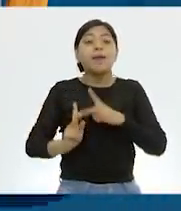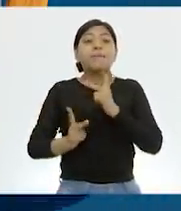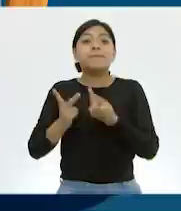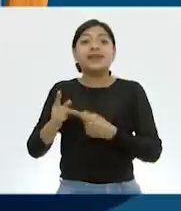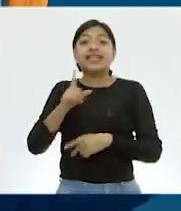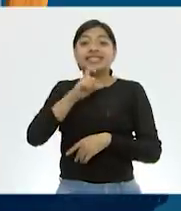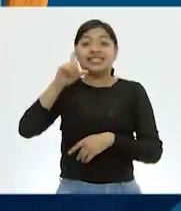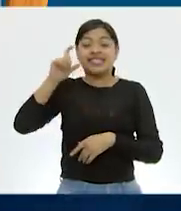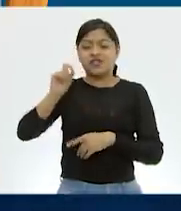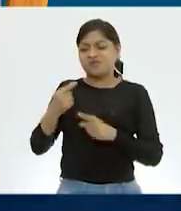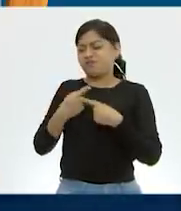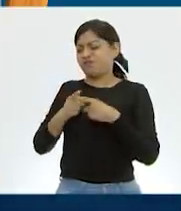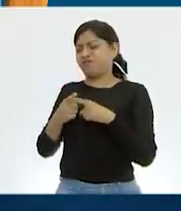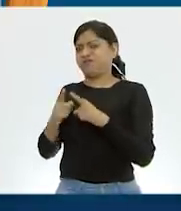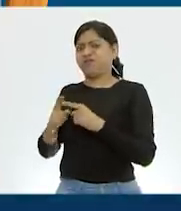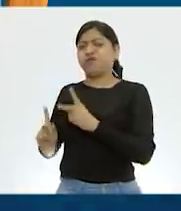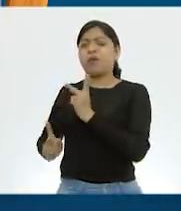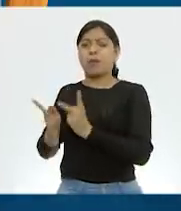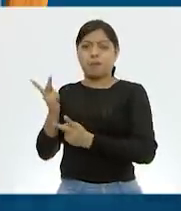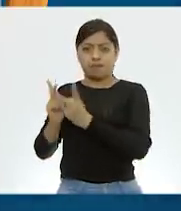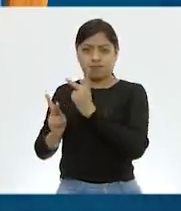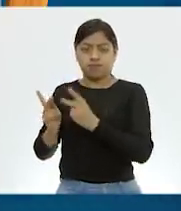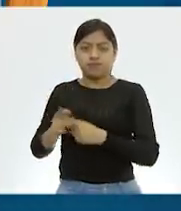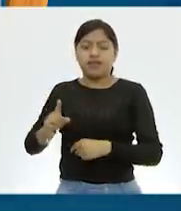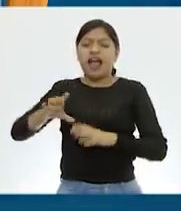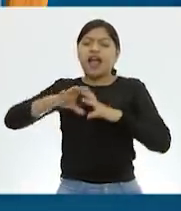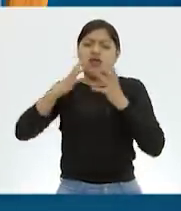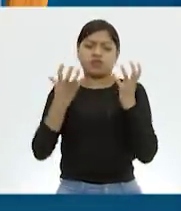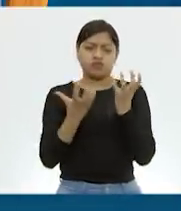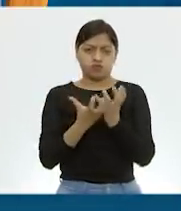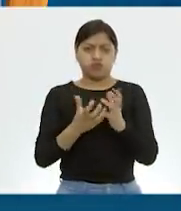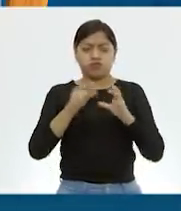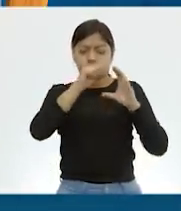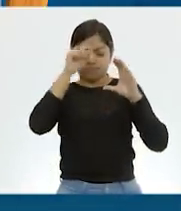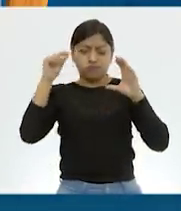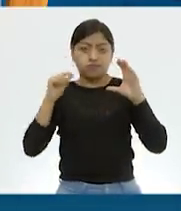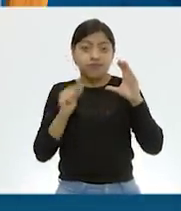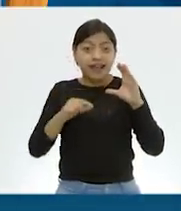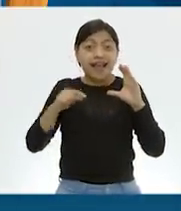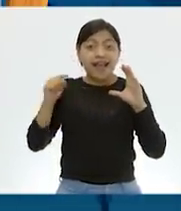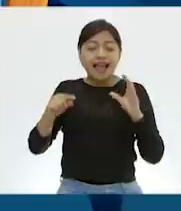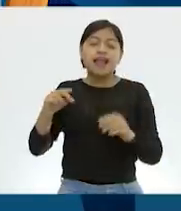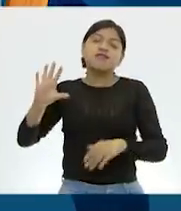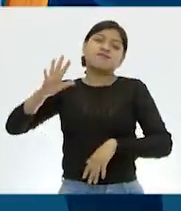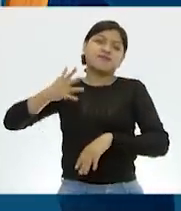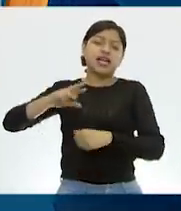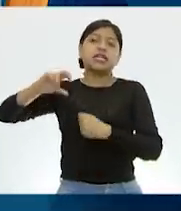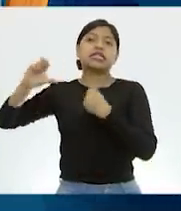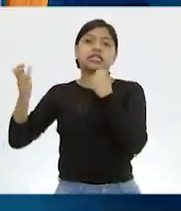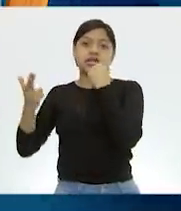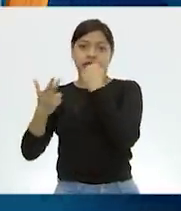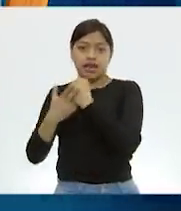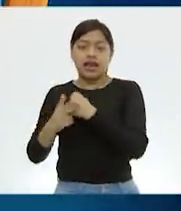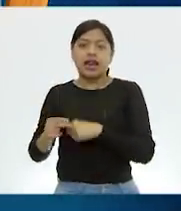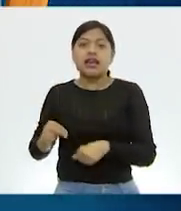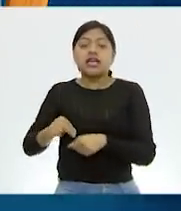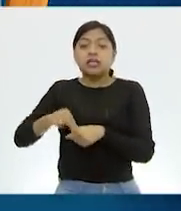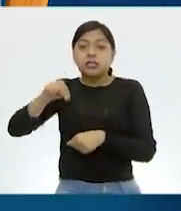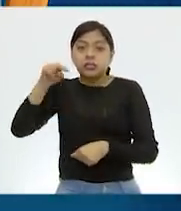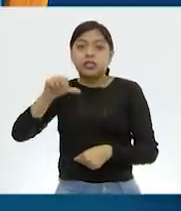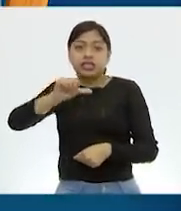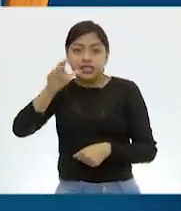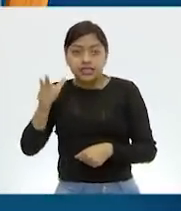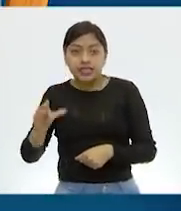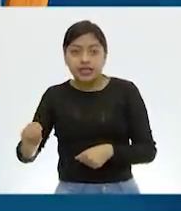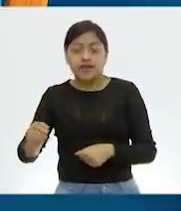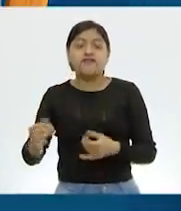de 120 especies propias de diferentes partes del mundo. Muchas de ellas de Europa, hacia el norte de África, pero también